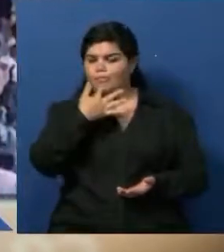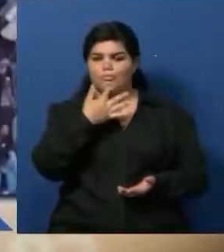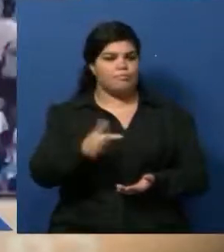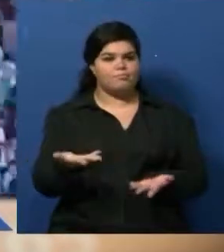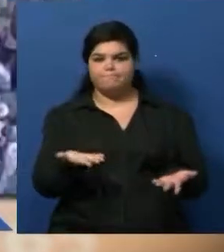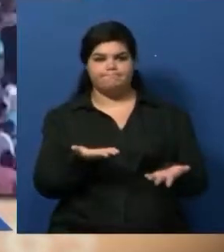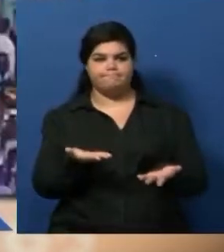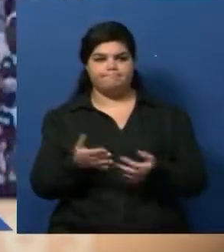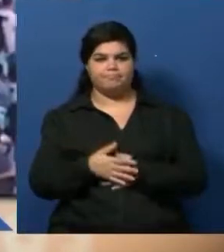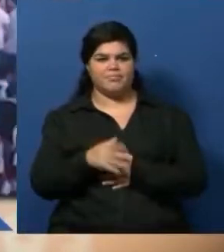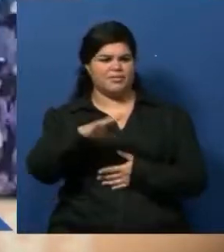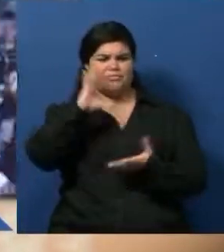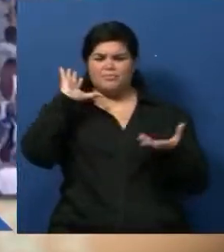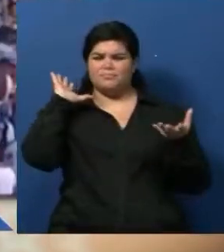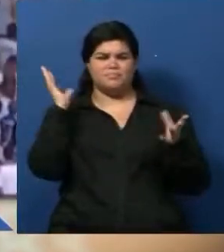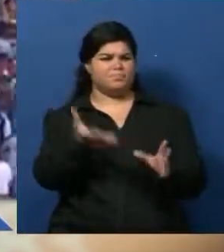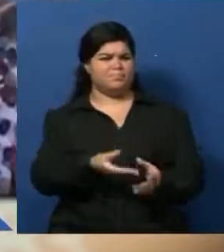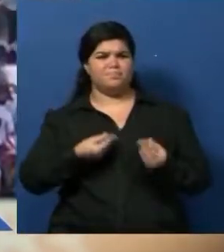incomprensible, una locura.